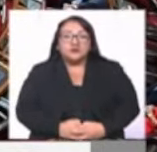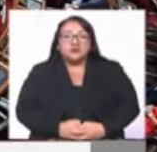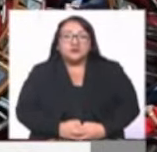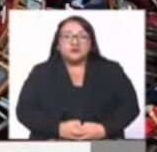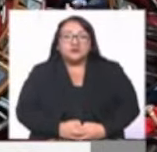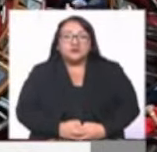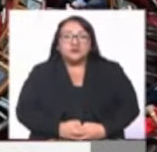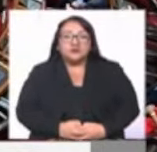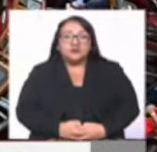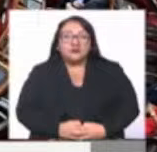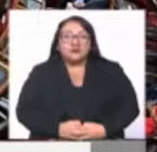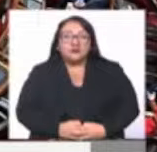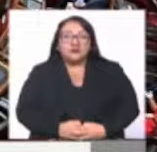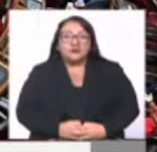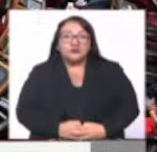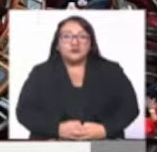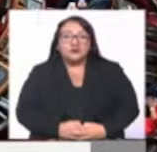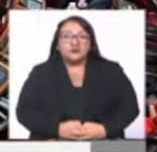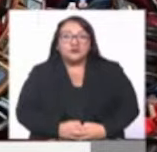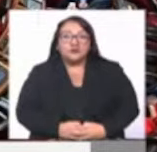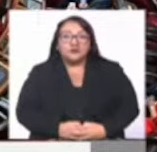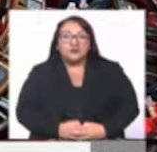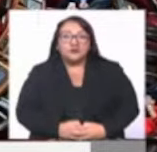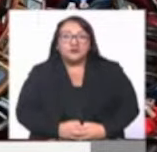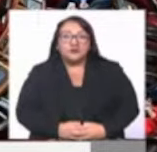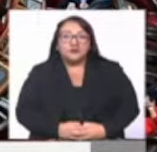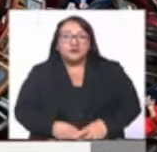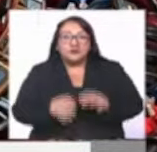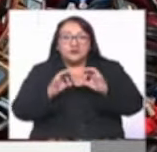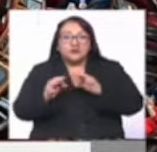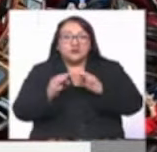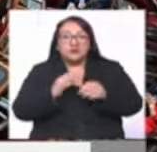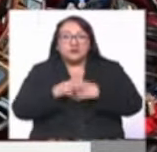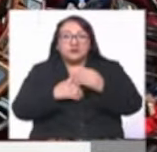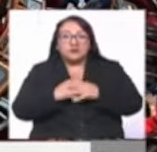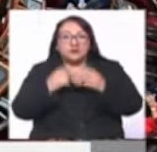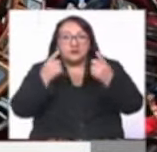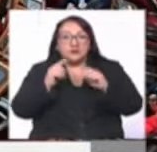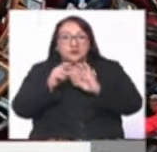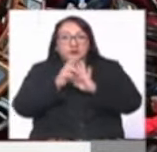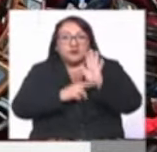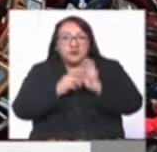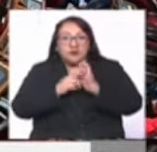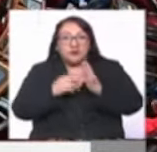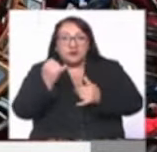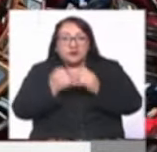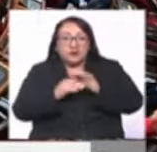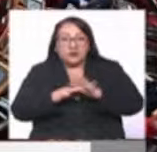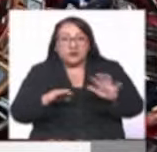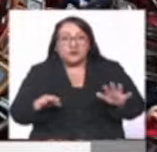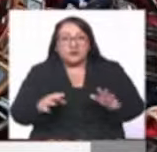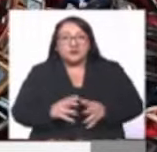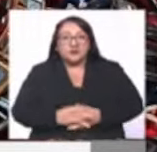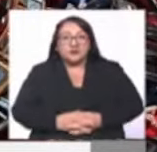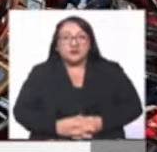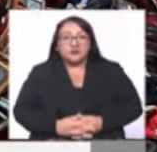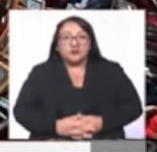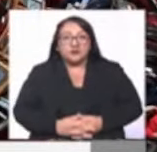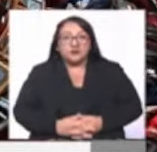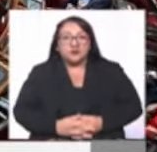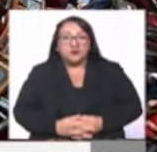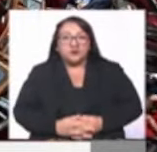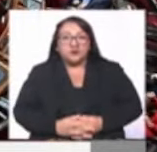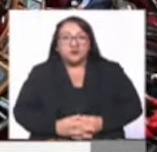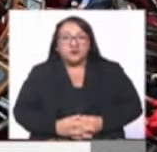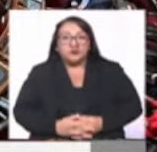Constitución precisar además Helen que según el reglamento para concretar la